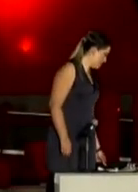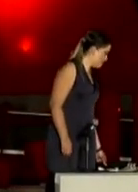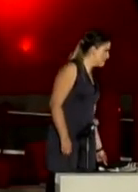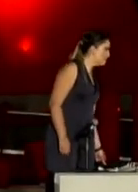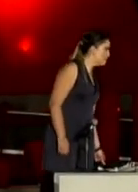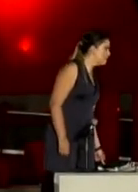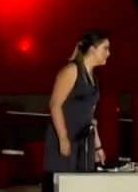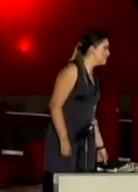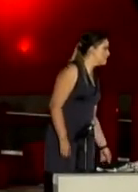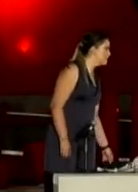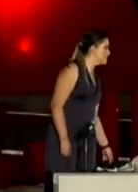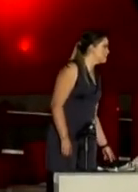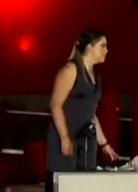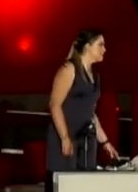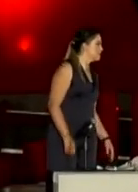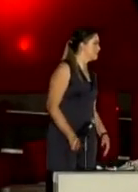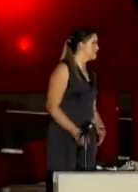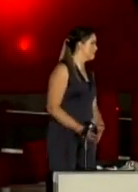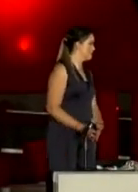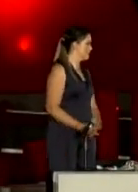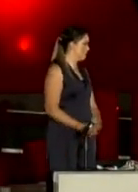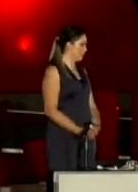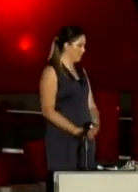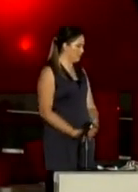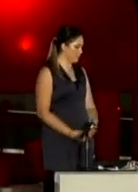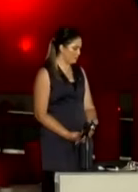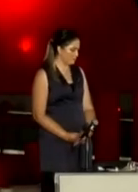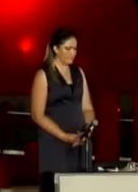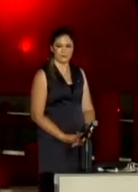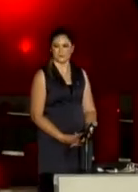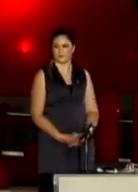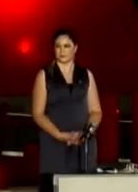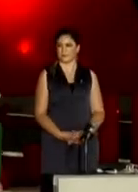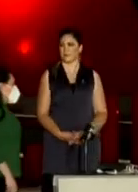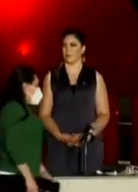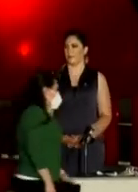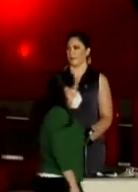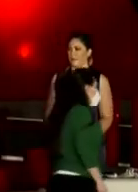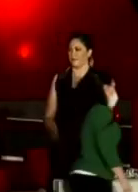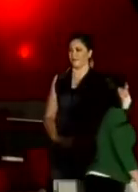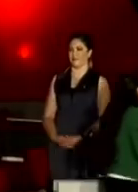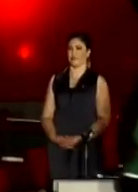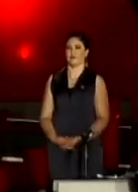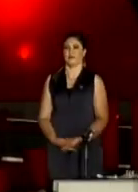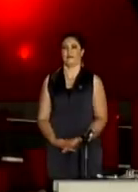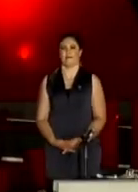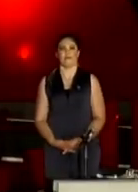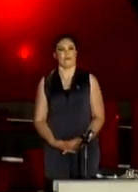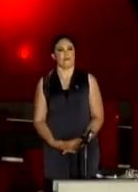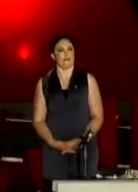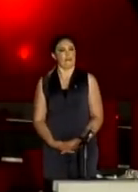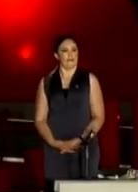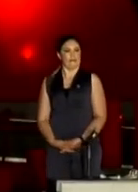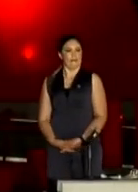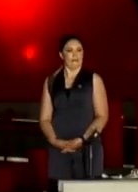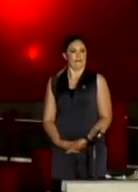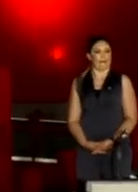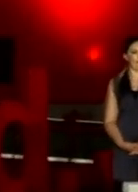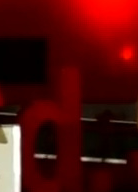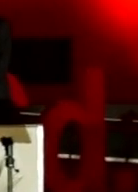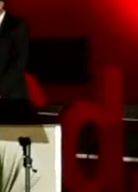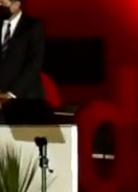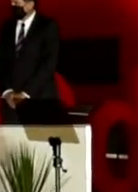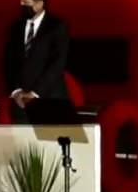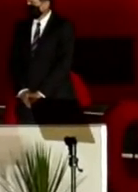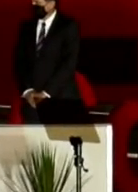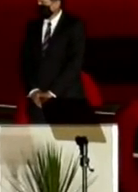Si son tan amables y nos ayudan, por favor, ocupando sus lugares para ser testigos de esta toma de protesta, de esta